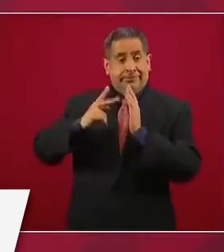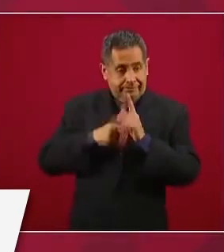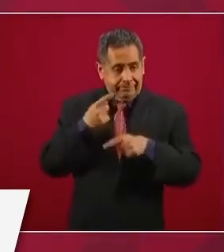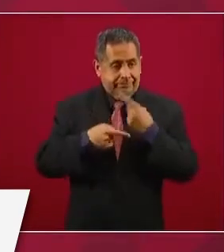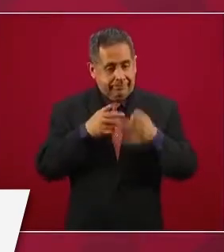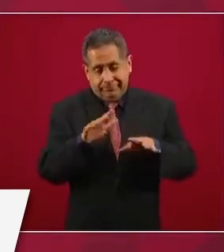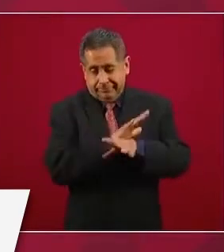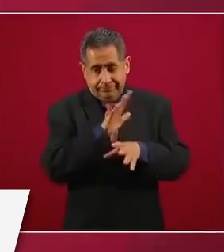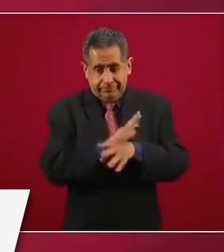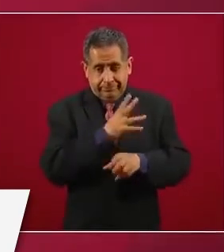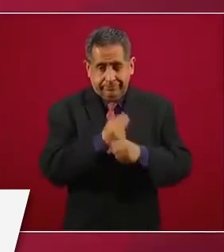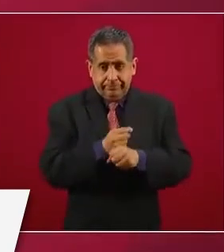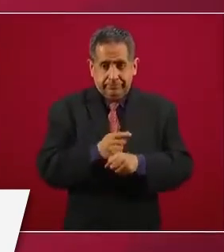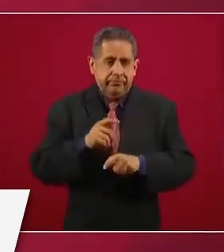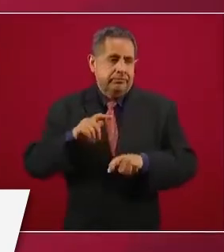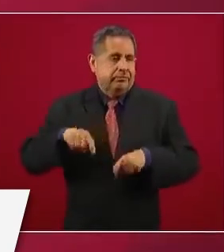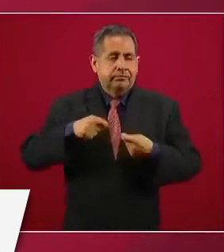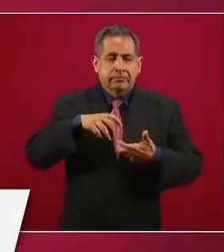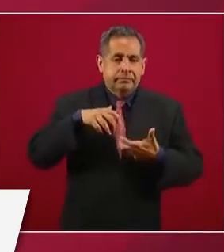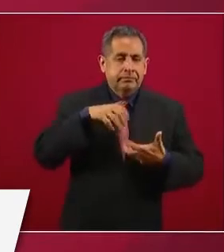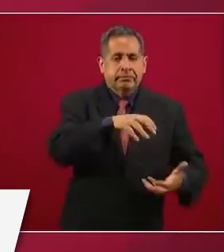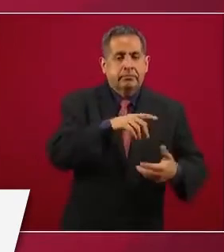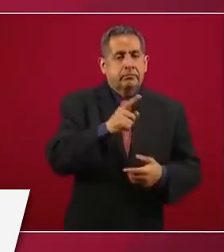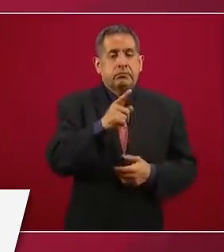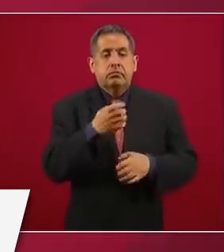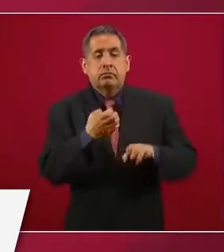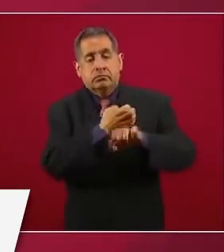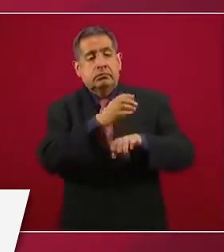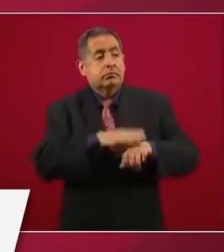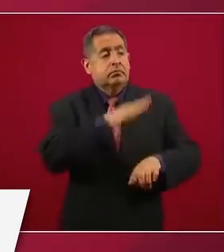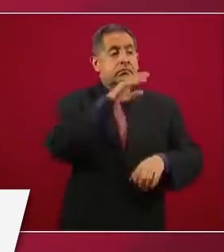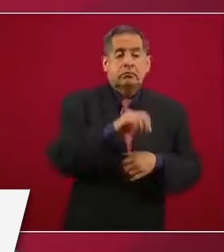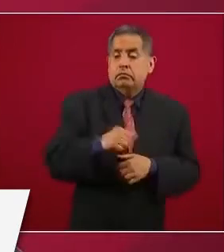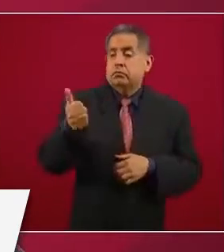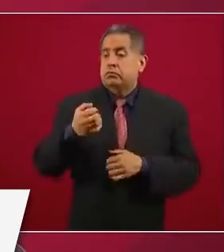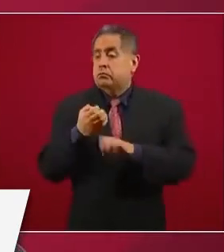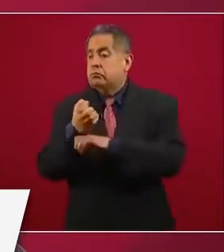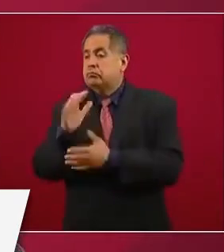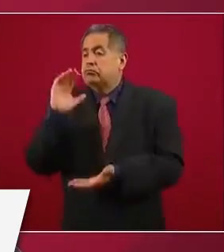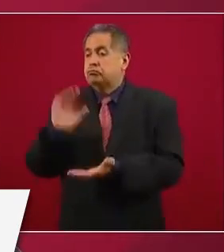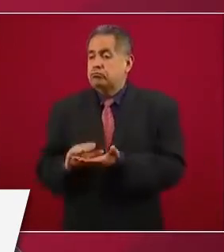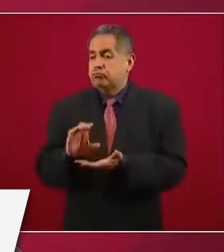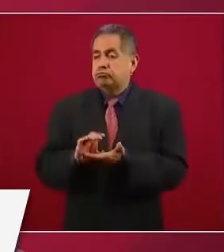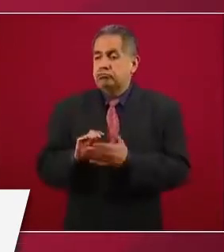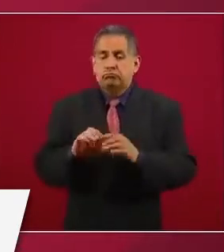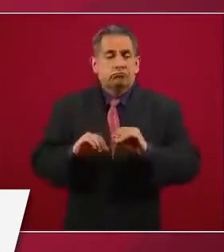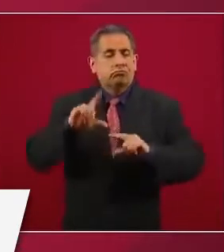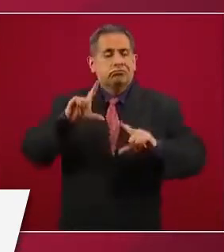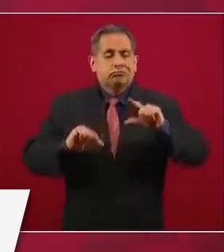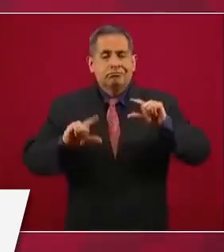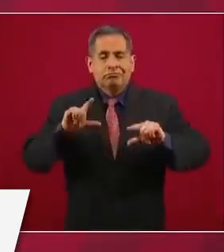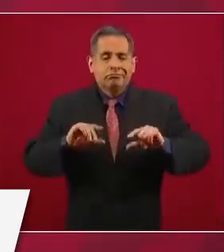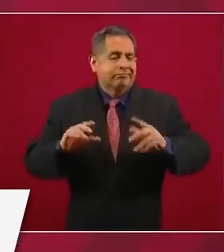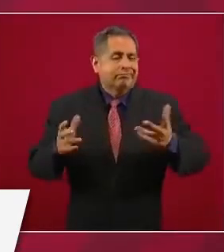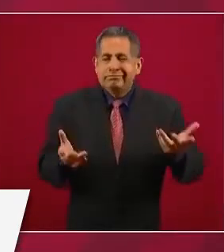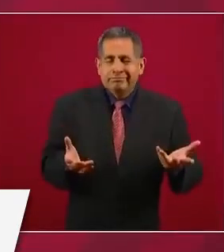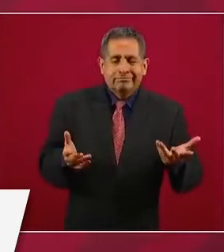pues le dieron más a una entidad y le quitaron a otras. Entonces, yo no